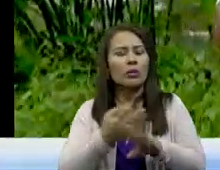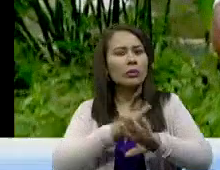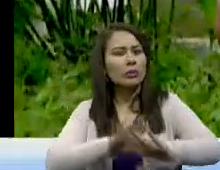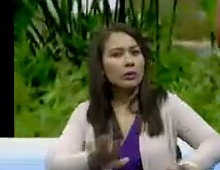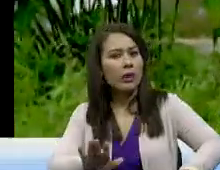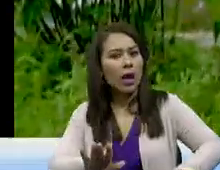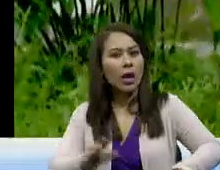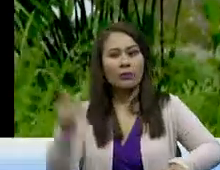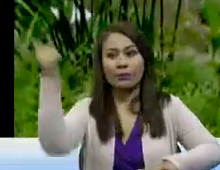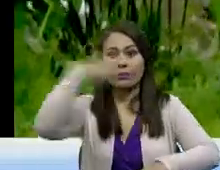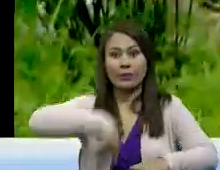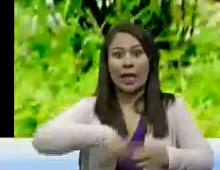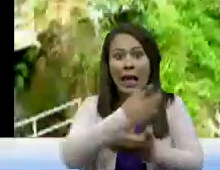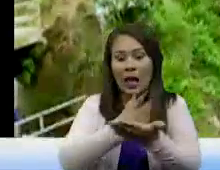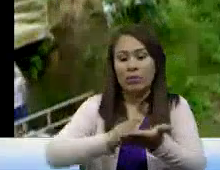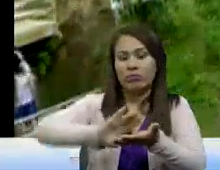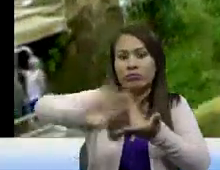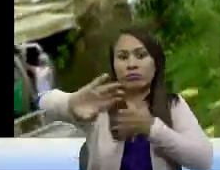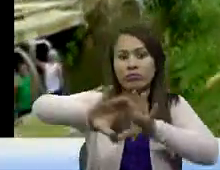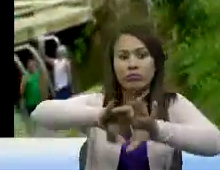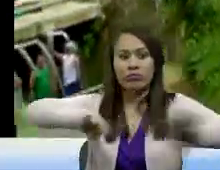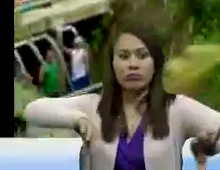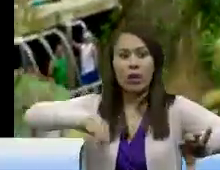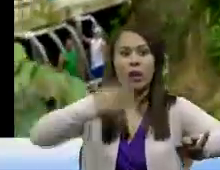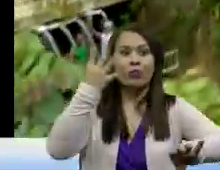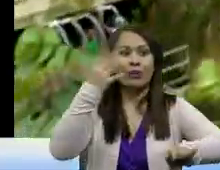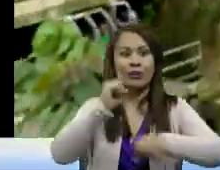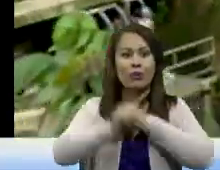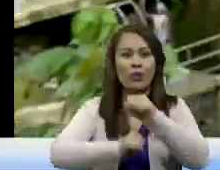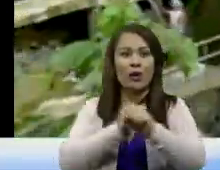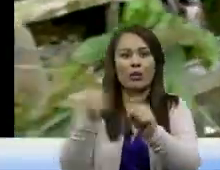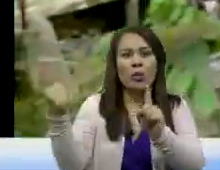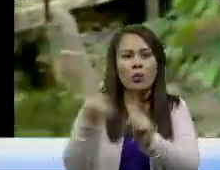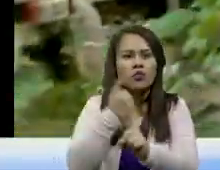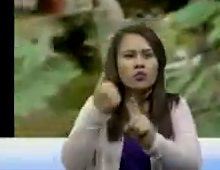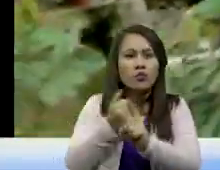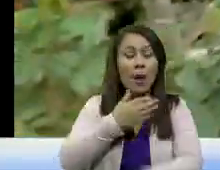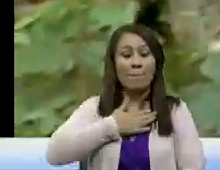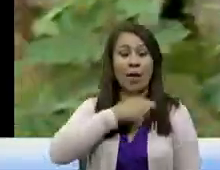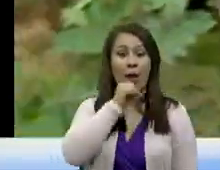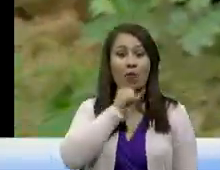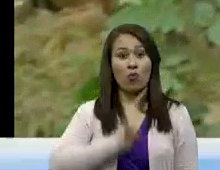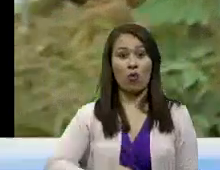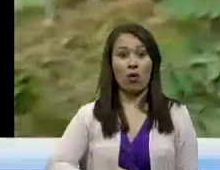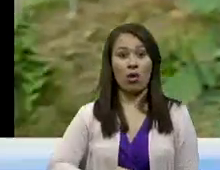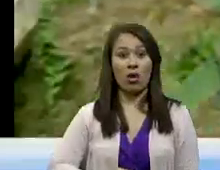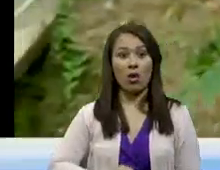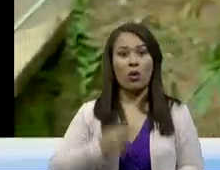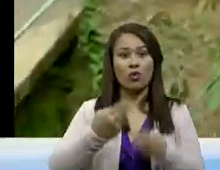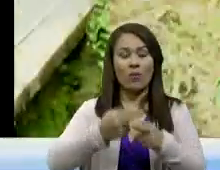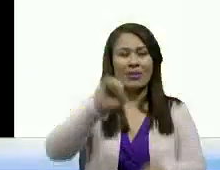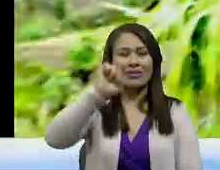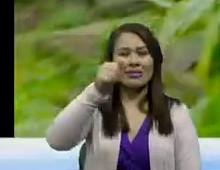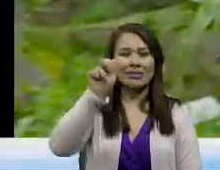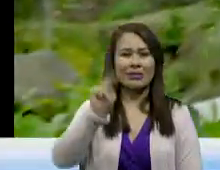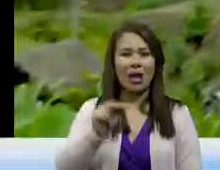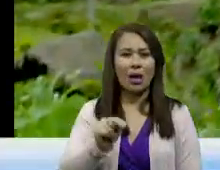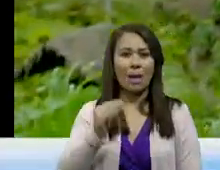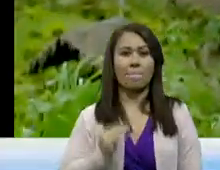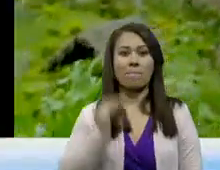vino la repartición de las tierras después de 4 años de lucha, mi abuelo San Machu, que fue el